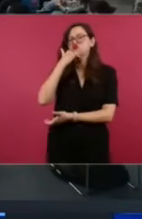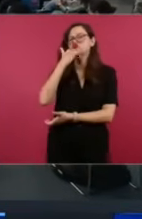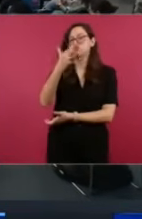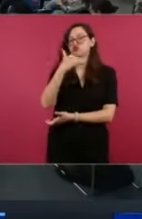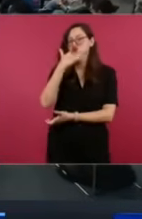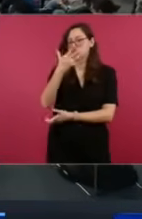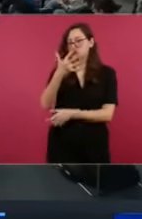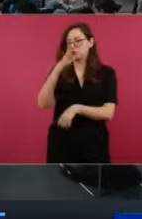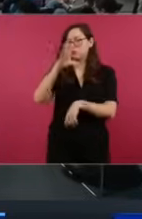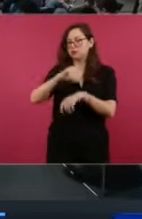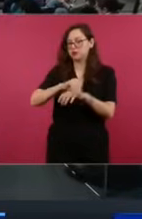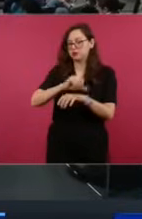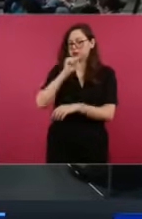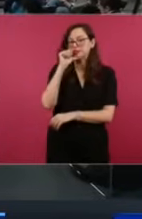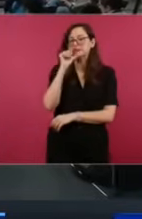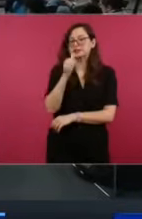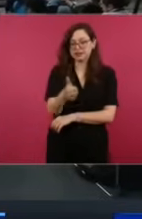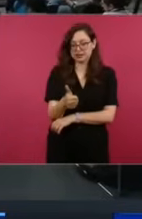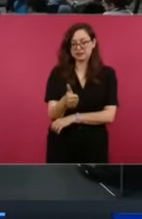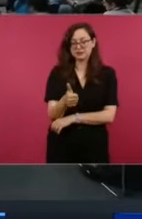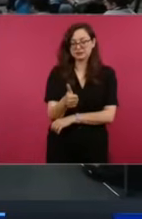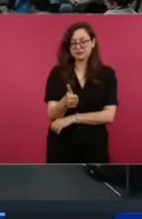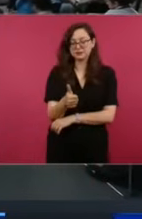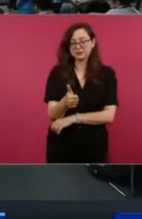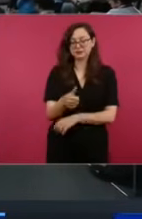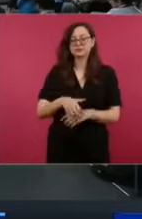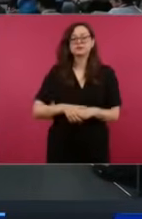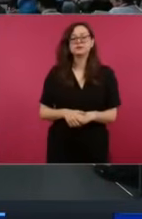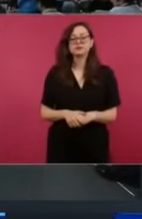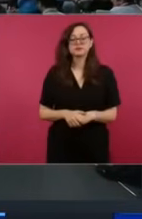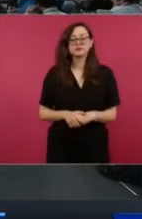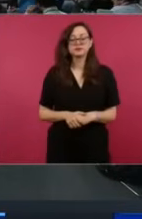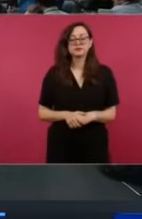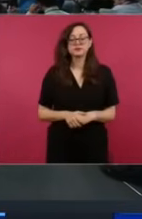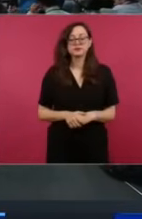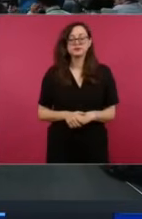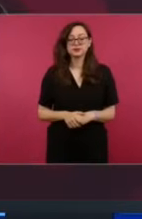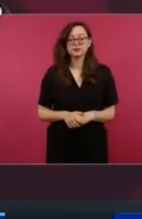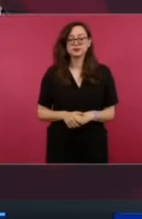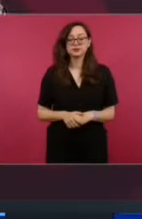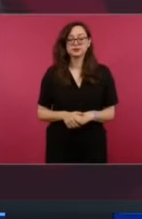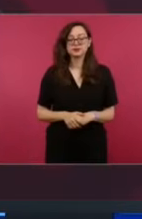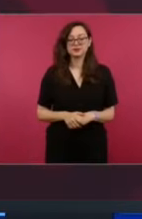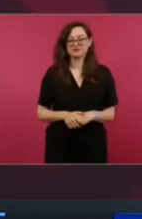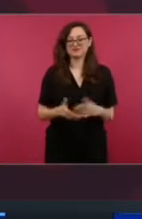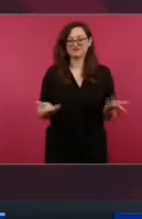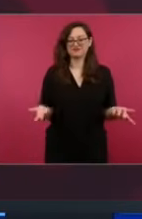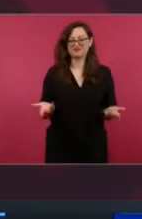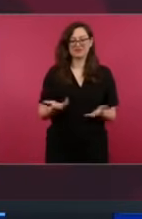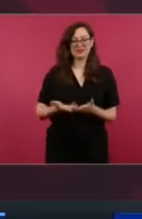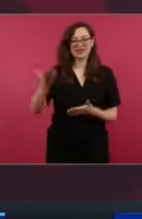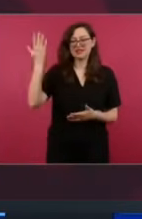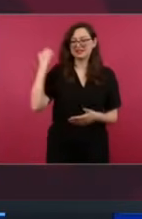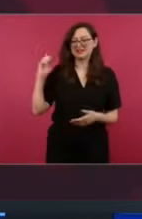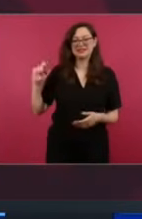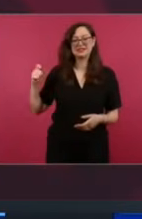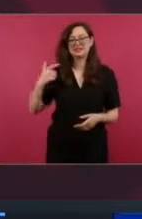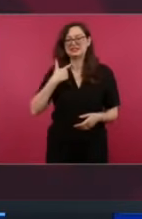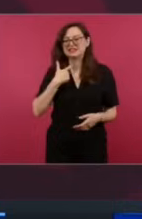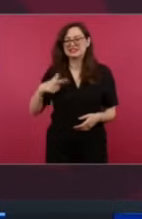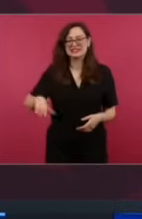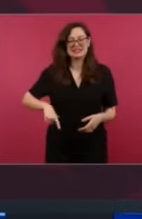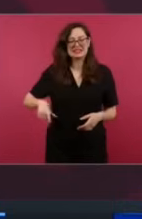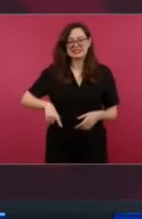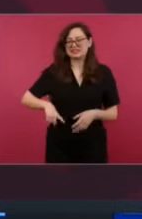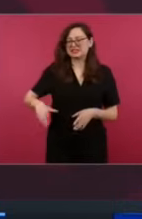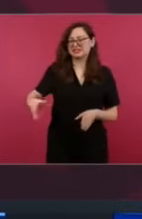pues viene el gobierno federal, está responsabilizado de la seguridad aquí en Tabasco, y sí, agarran a los que tienen que agarrar, sí. Y